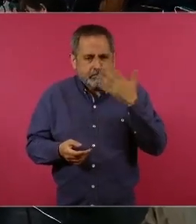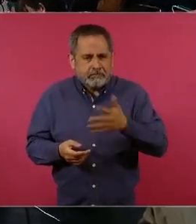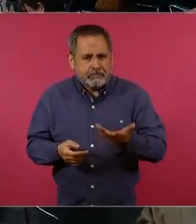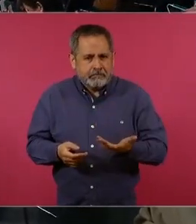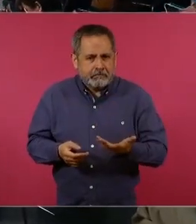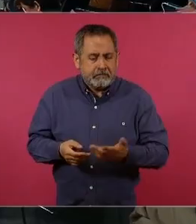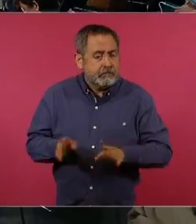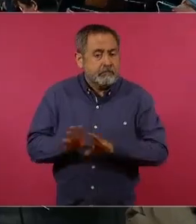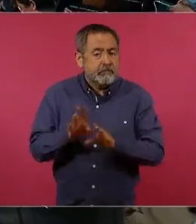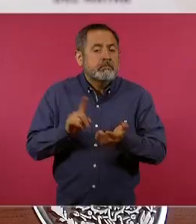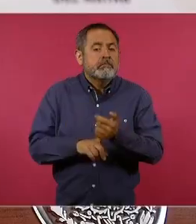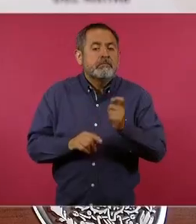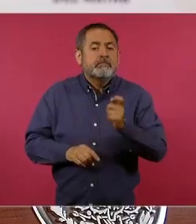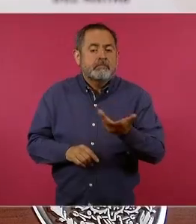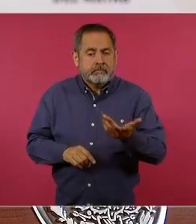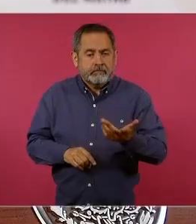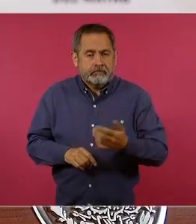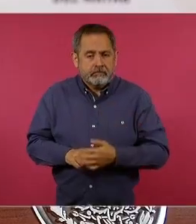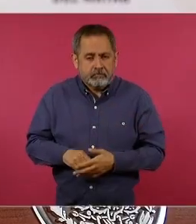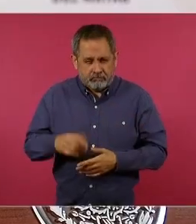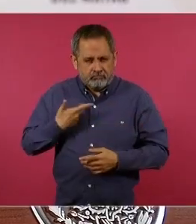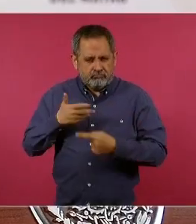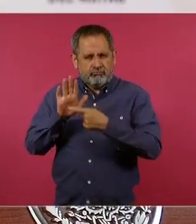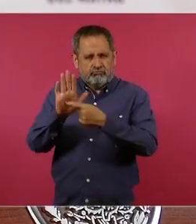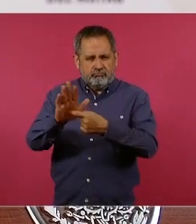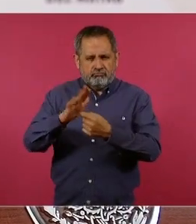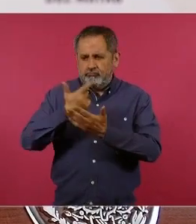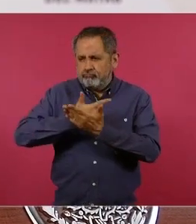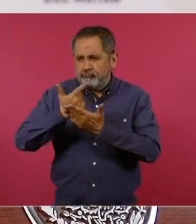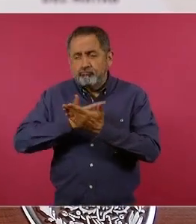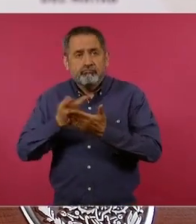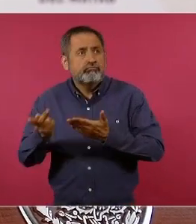ya yo les mostré una encuesta.